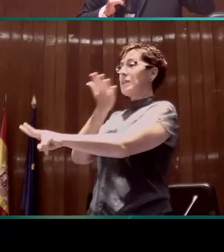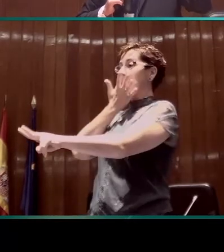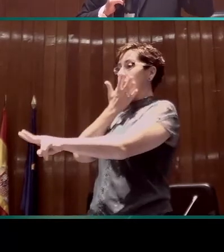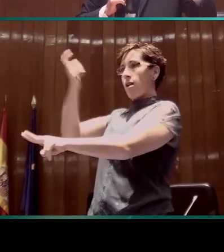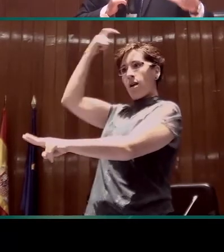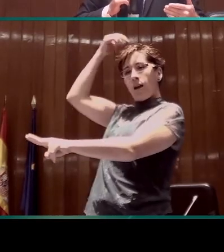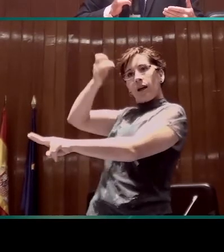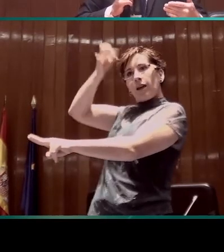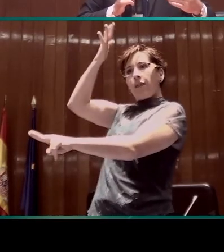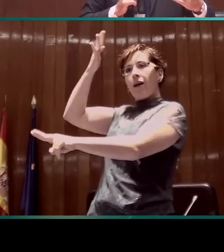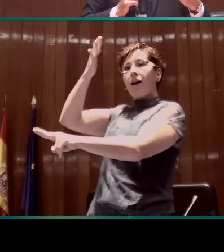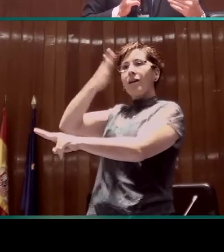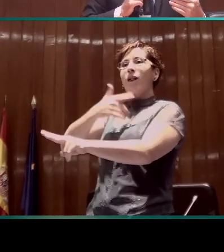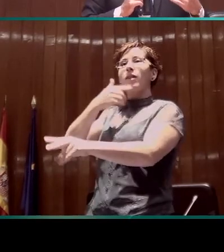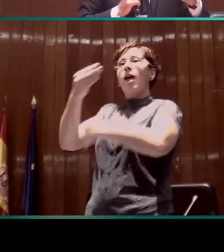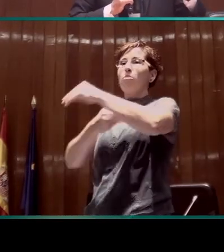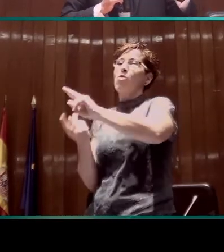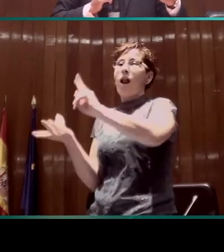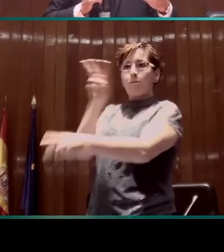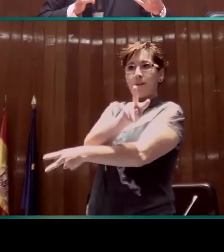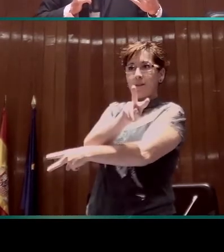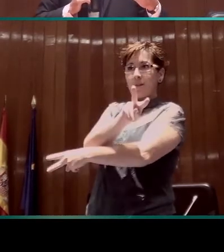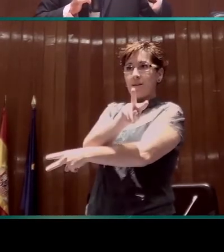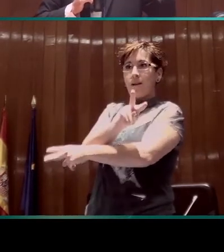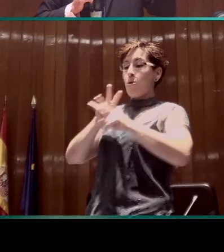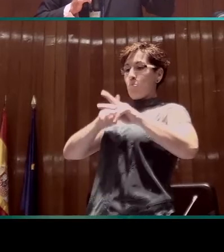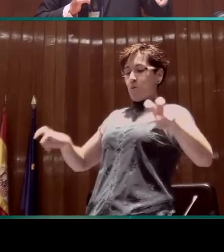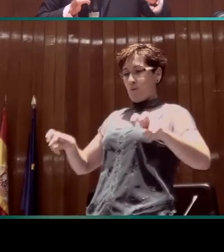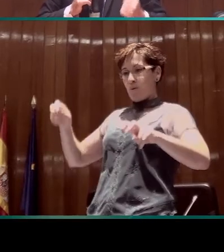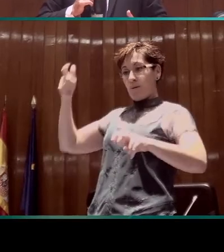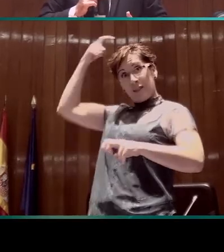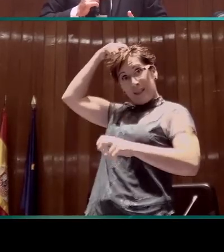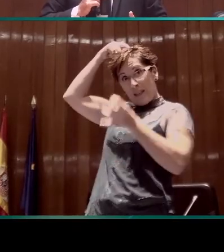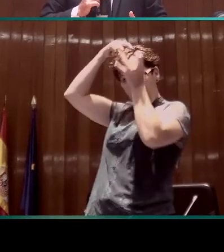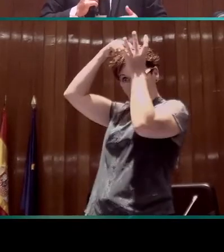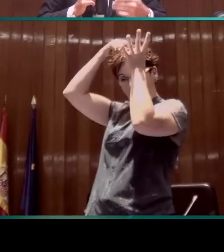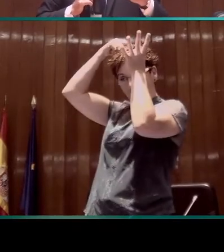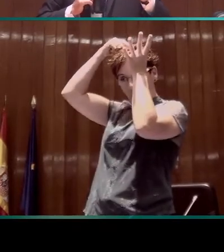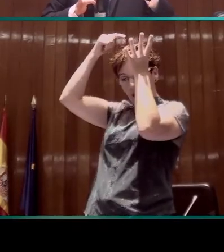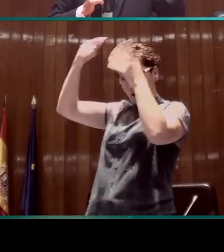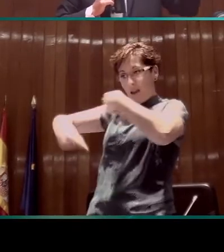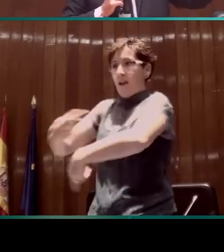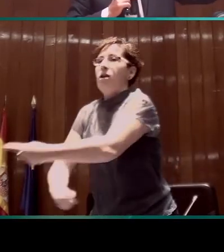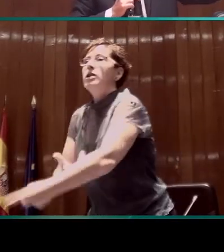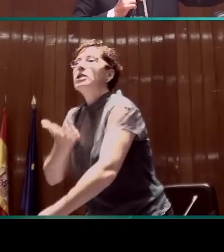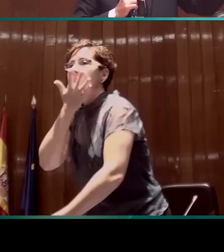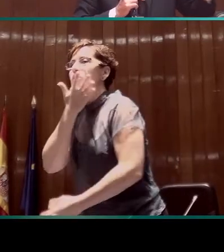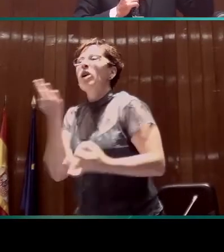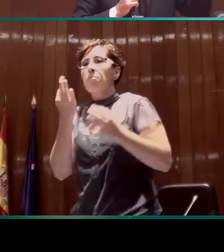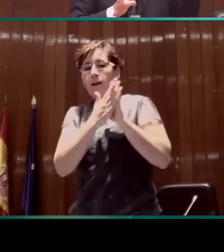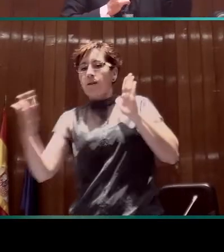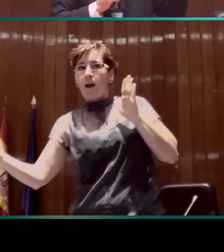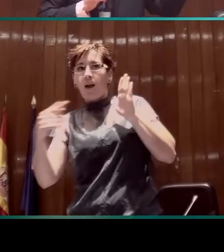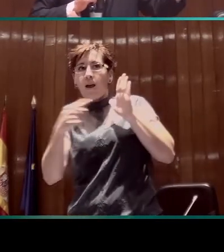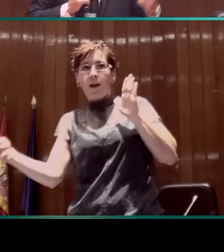es el viaje inverso. ¿Qué es lo que sucede desde la idea al signo? Cuando estas